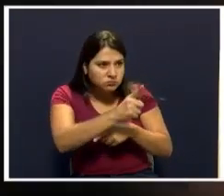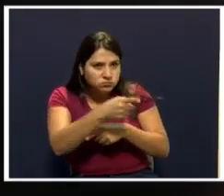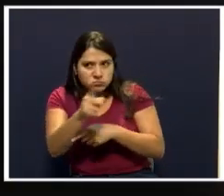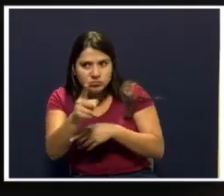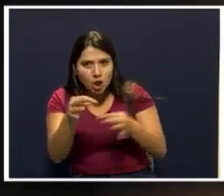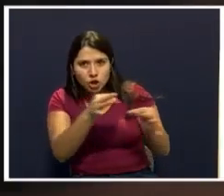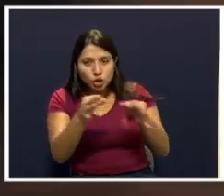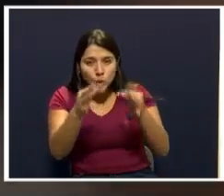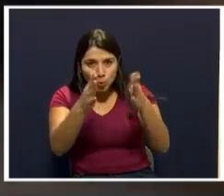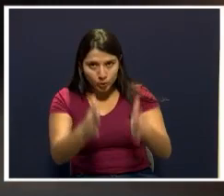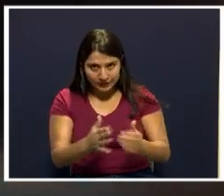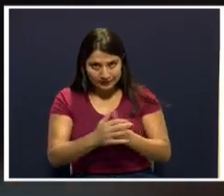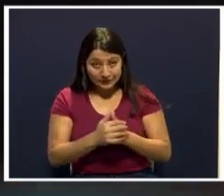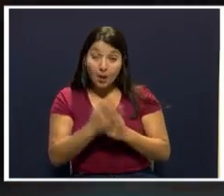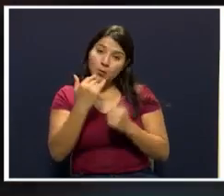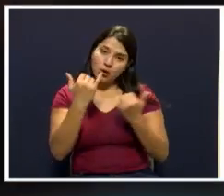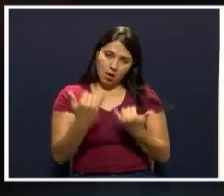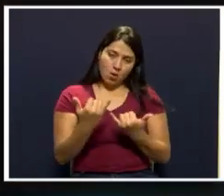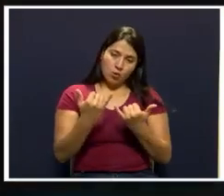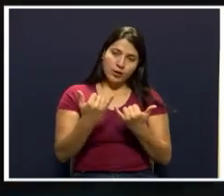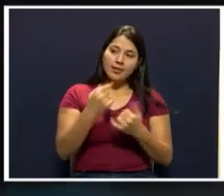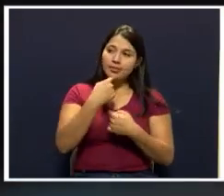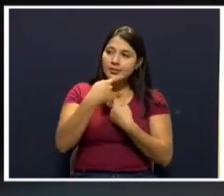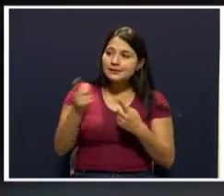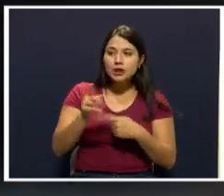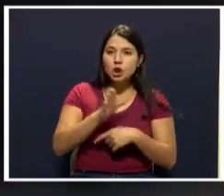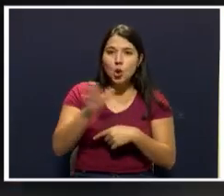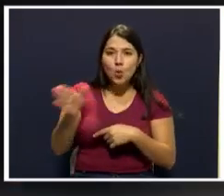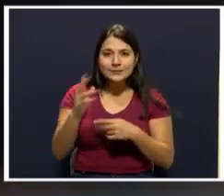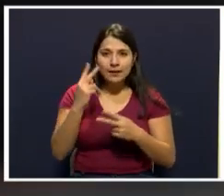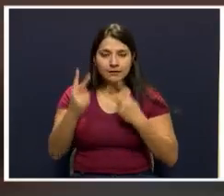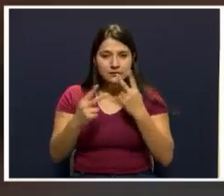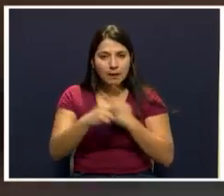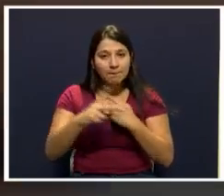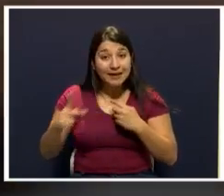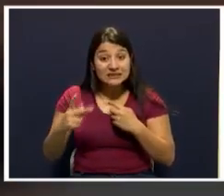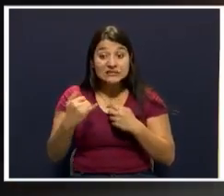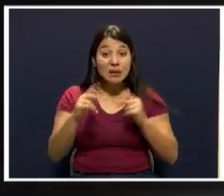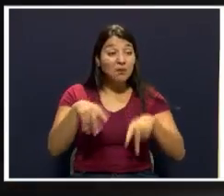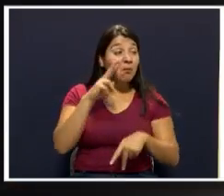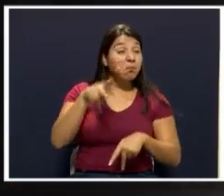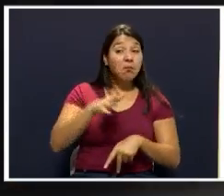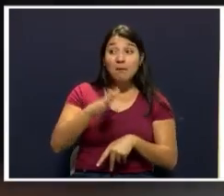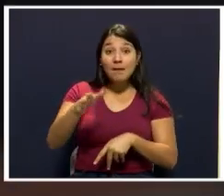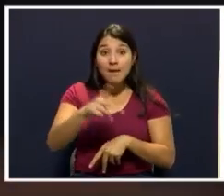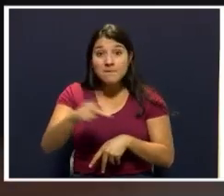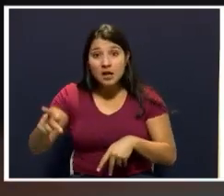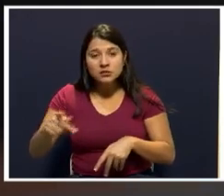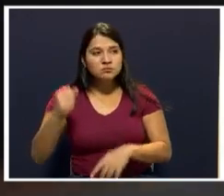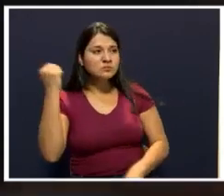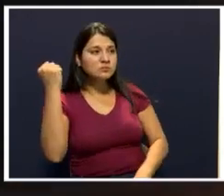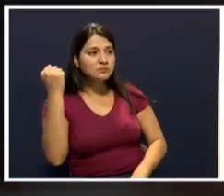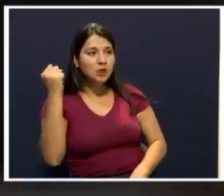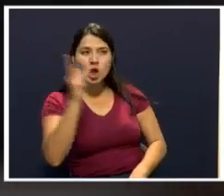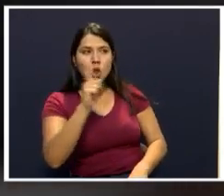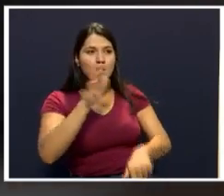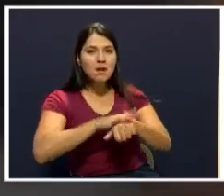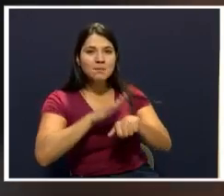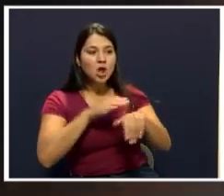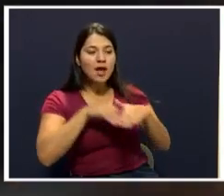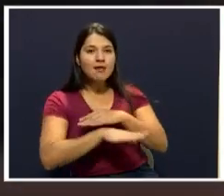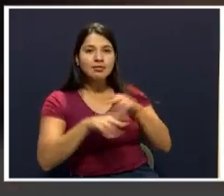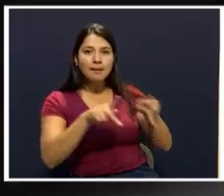medida sanitaria de no visitar playas, decidan ir a la península. El hombre con un cuchillo asegura que no permitirán el ingreso de personas